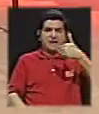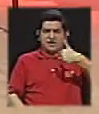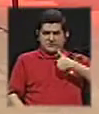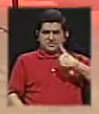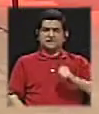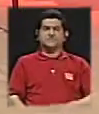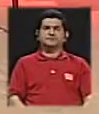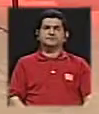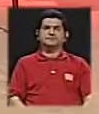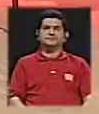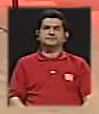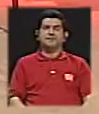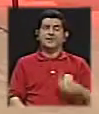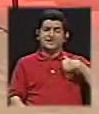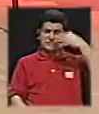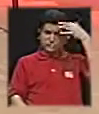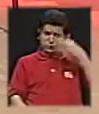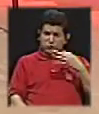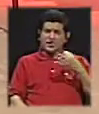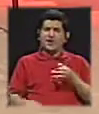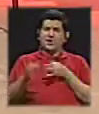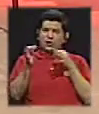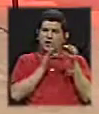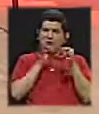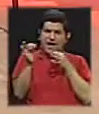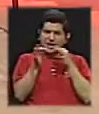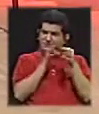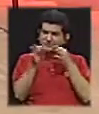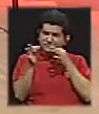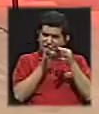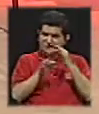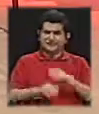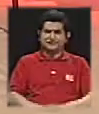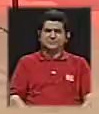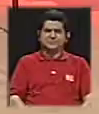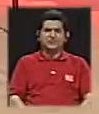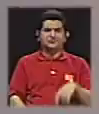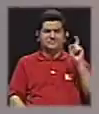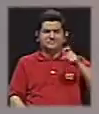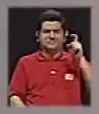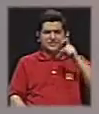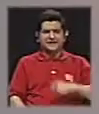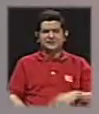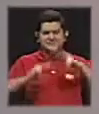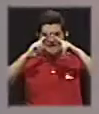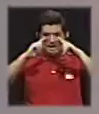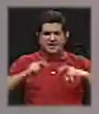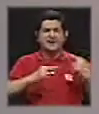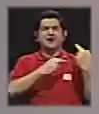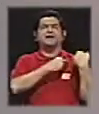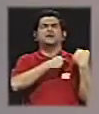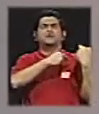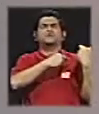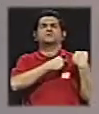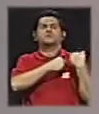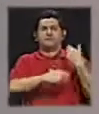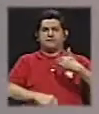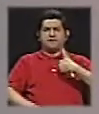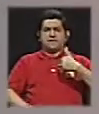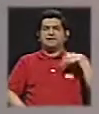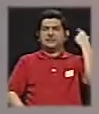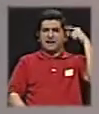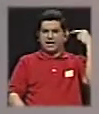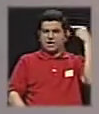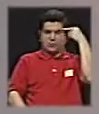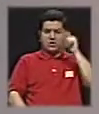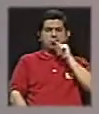Creo que las explicaciones hay que buscarlas en la responsabilidad del Estado,